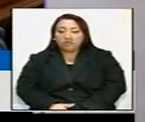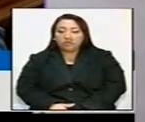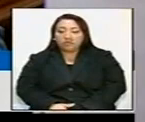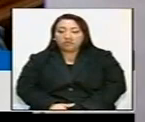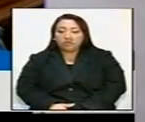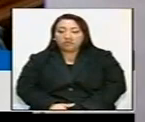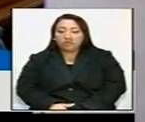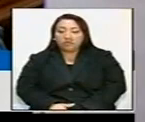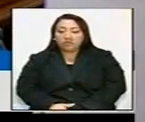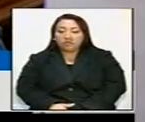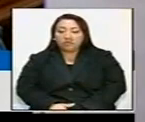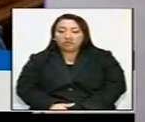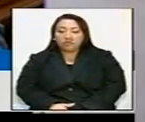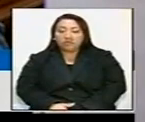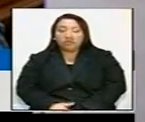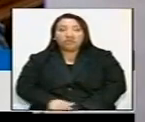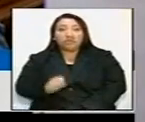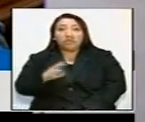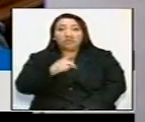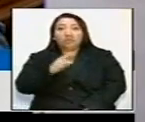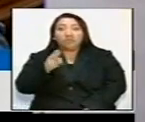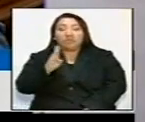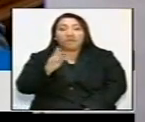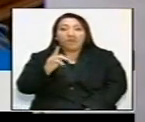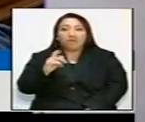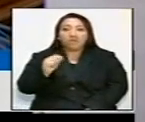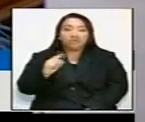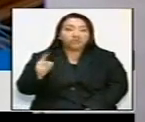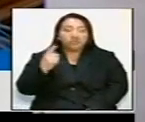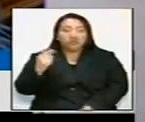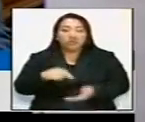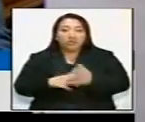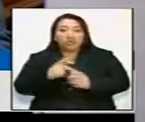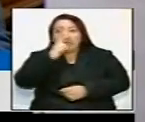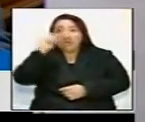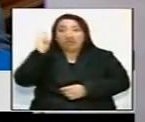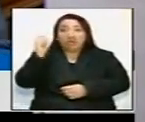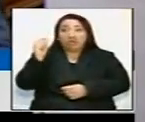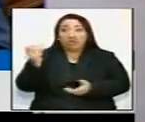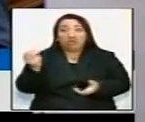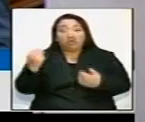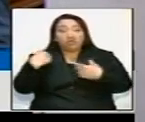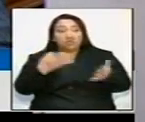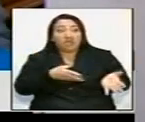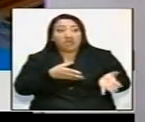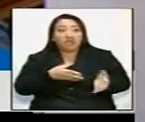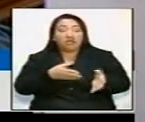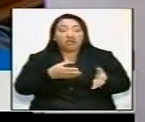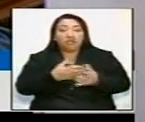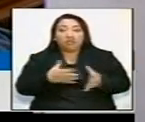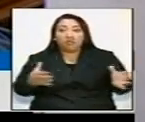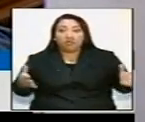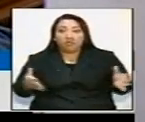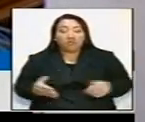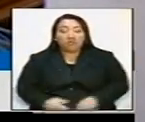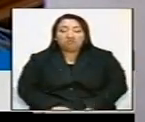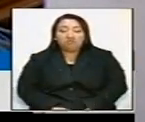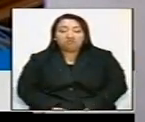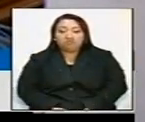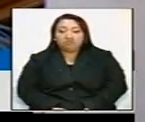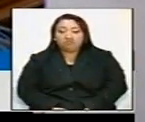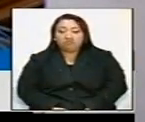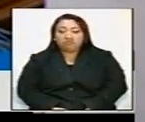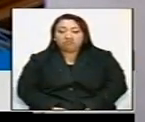como lo mencionaba el profesor Banks. No solamente los ricos, los que estaban en el quintil más rico fueron los beneficiados, sino